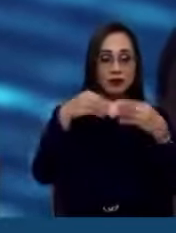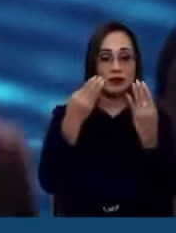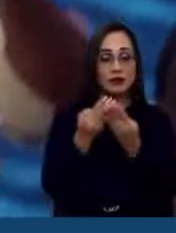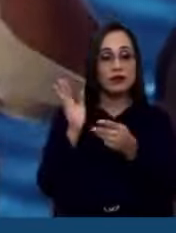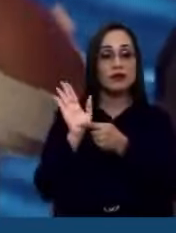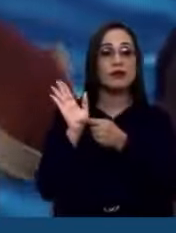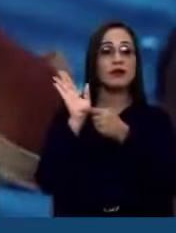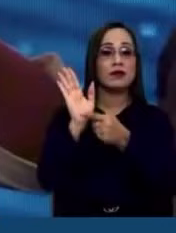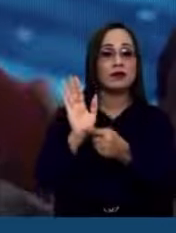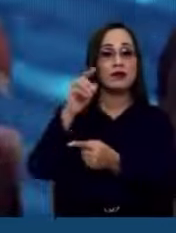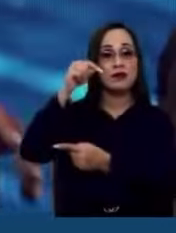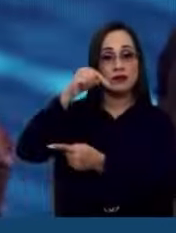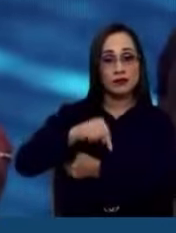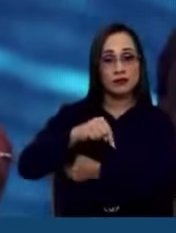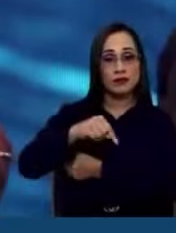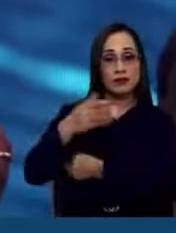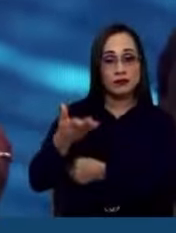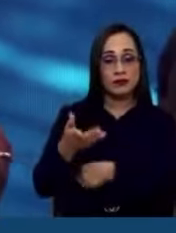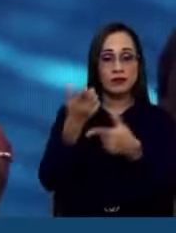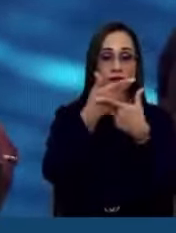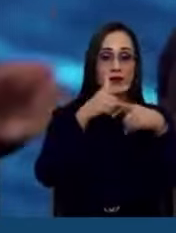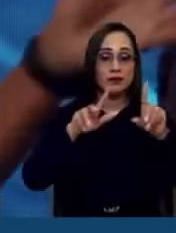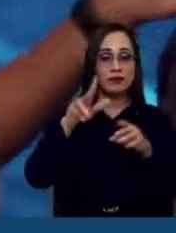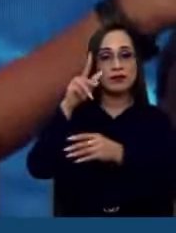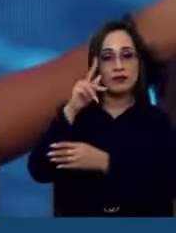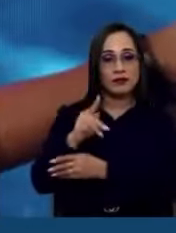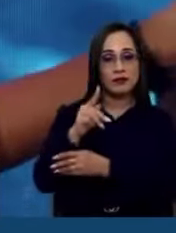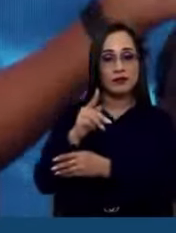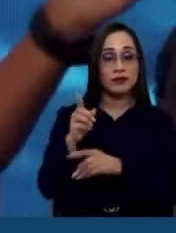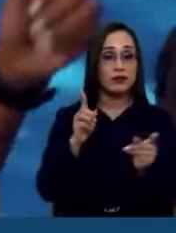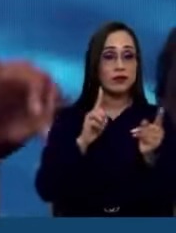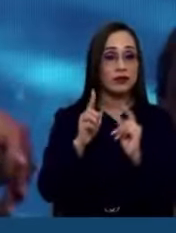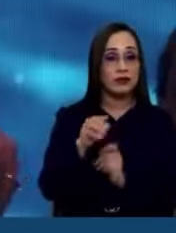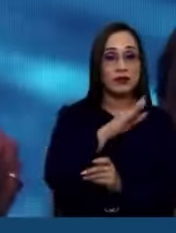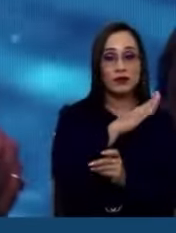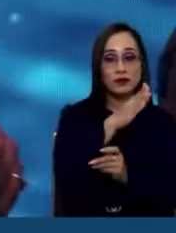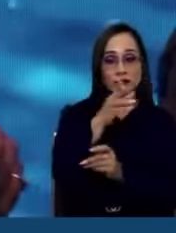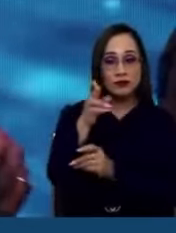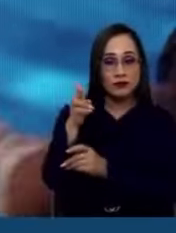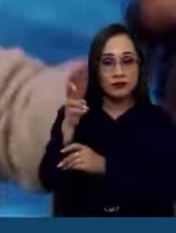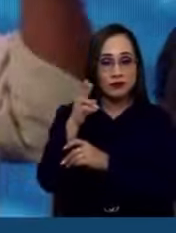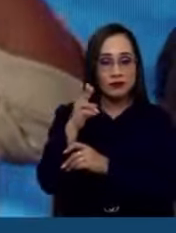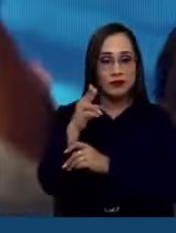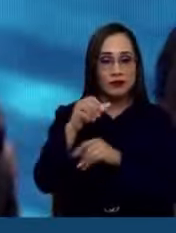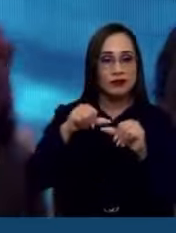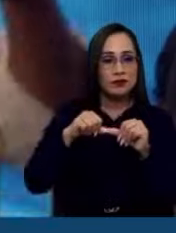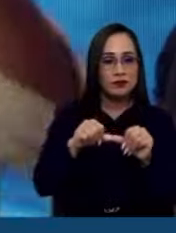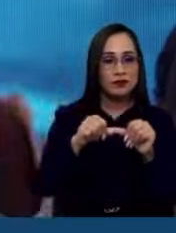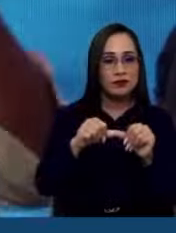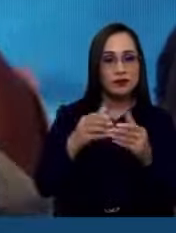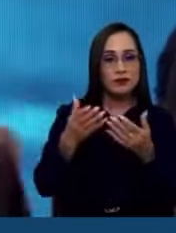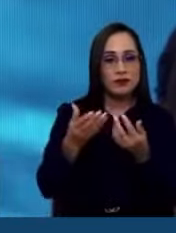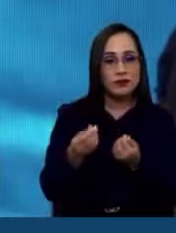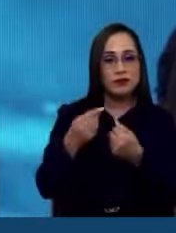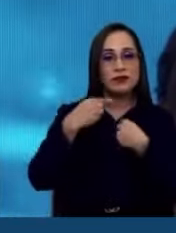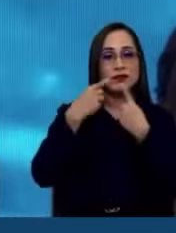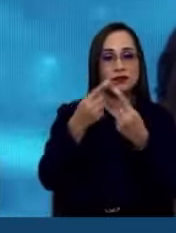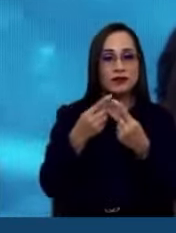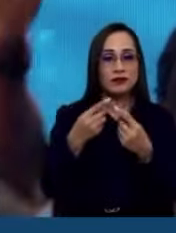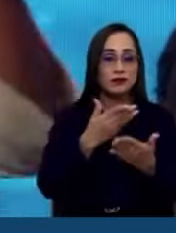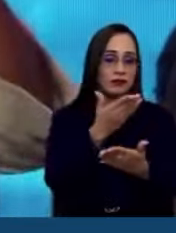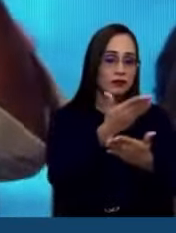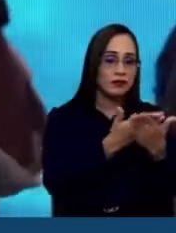presentada por esta bancada de libre postulación donde los mismos de siempre no quisieron darle el debido